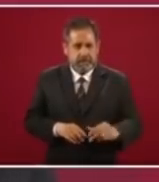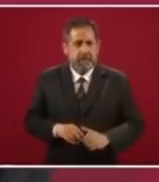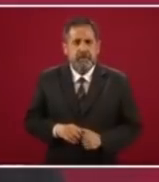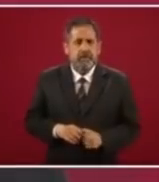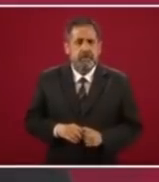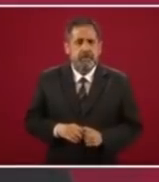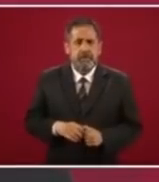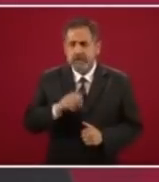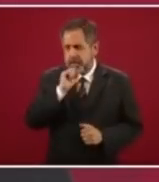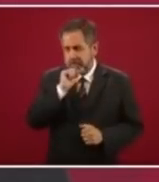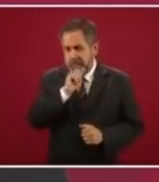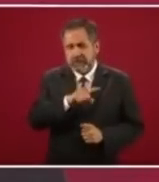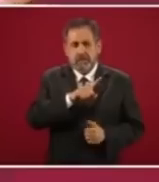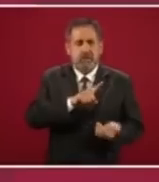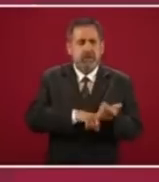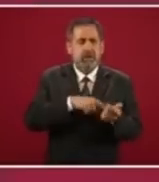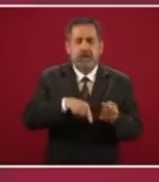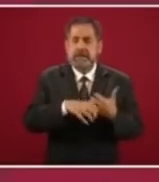pero es por lo mismo.